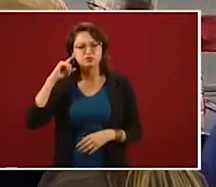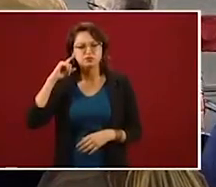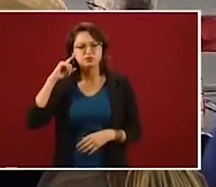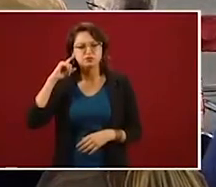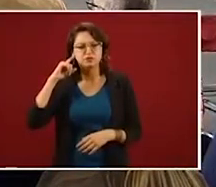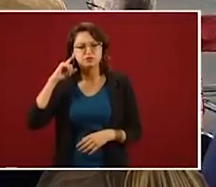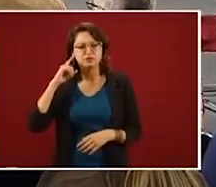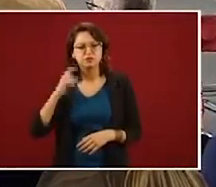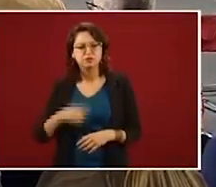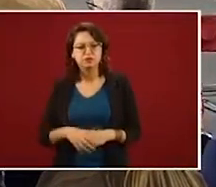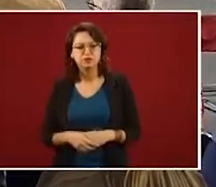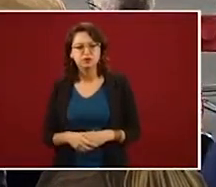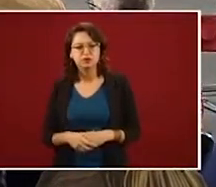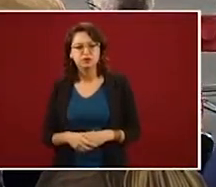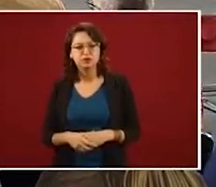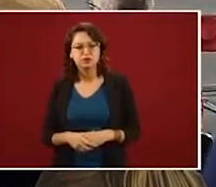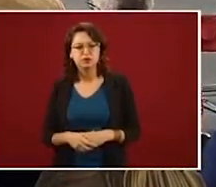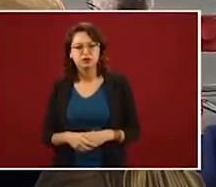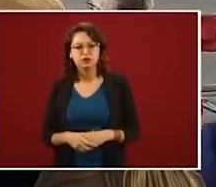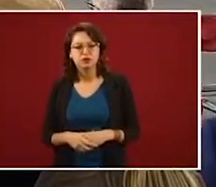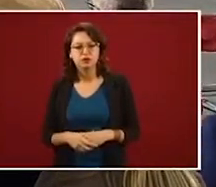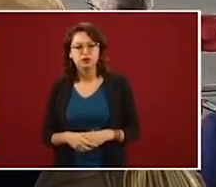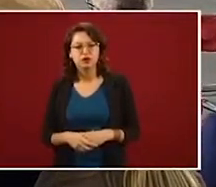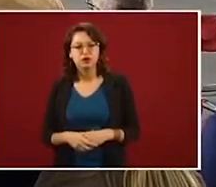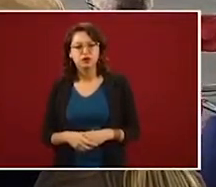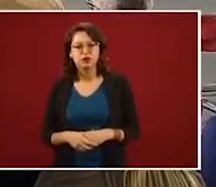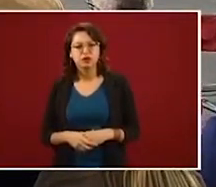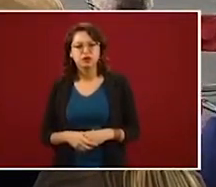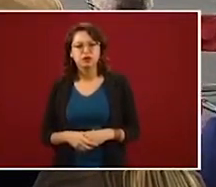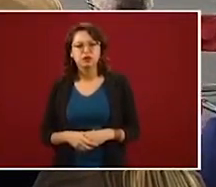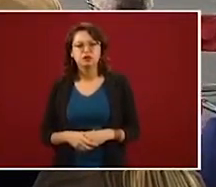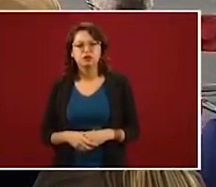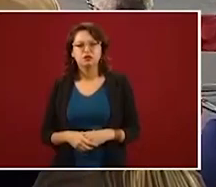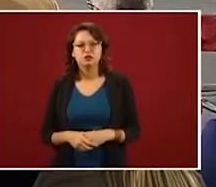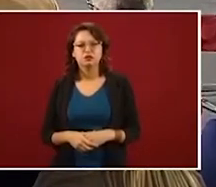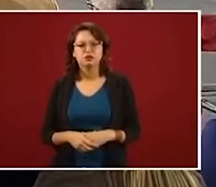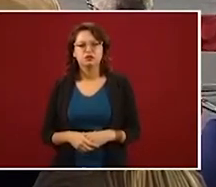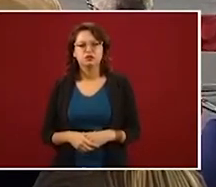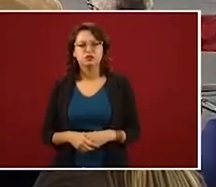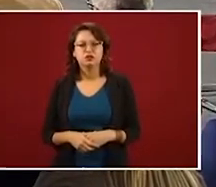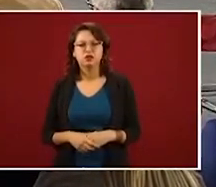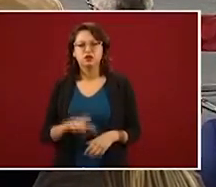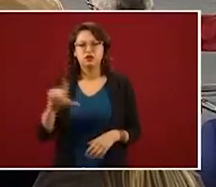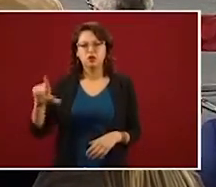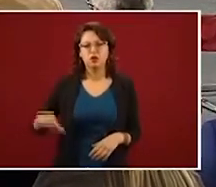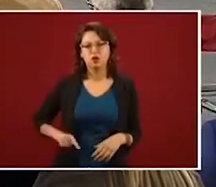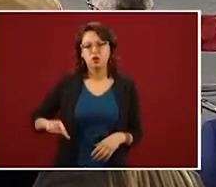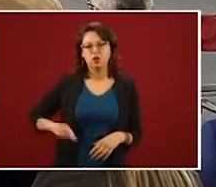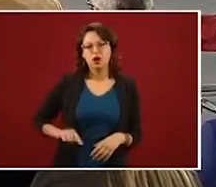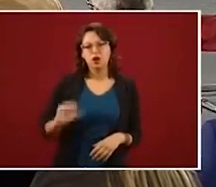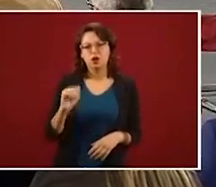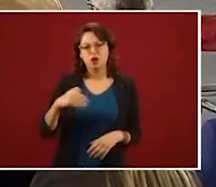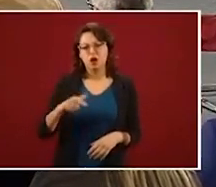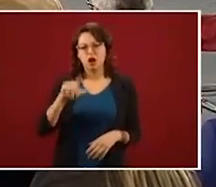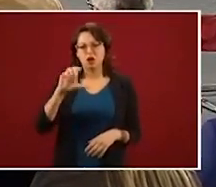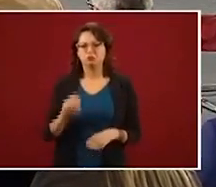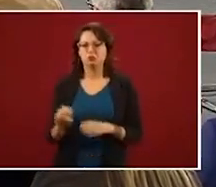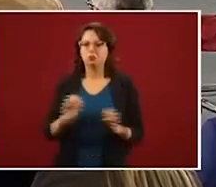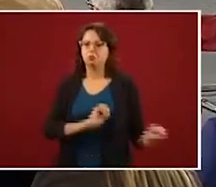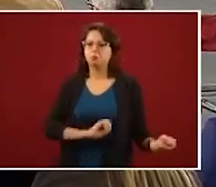Sí, no sabía yo, nada más que cuando lo leí, porque me llamó la